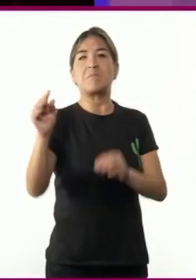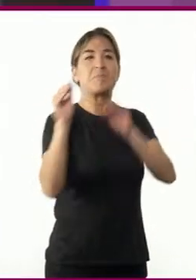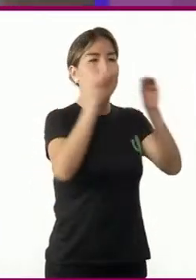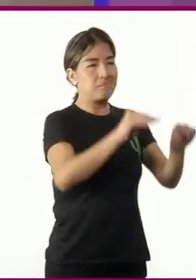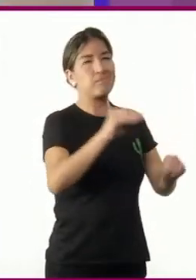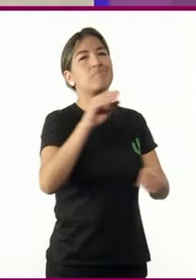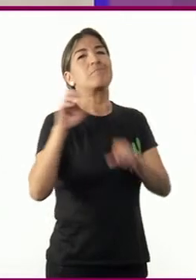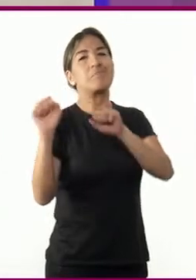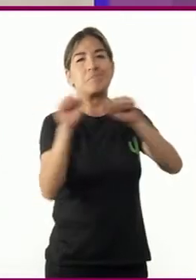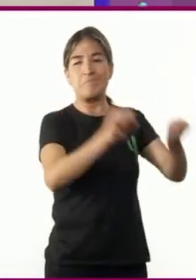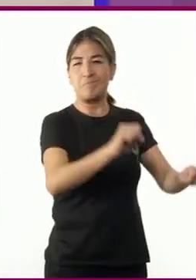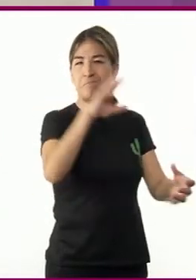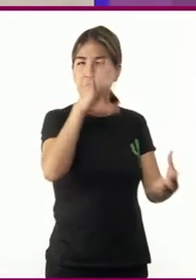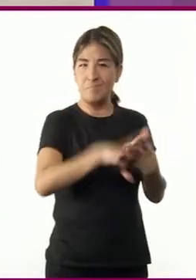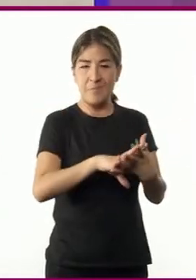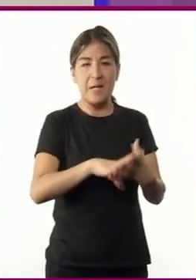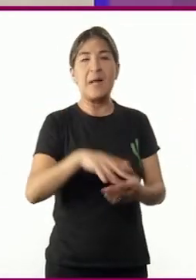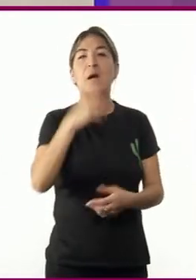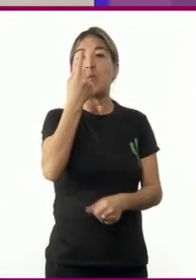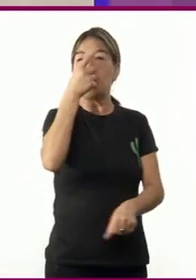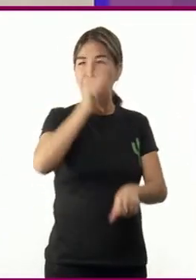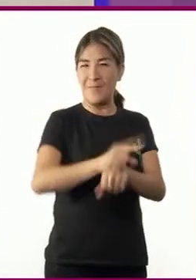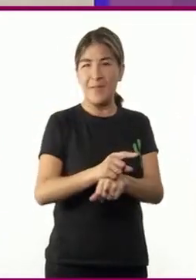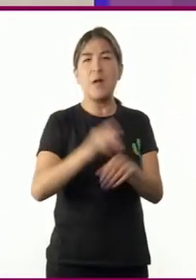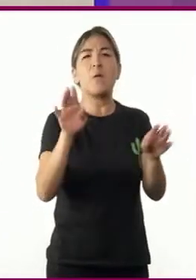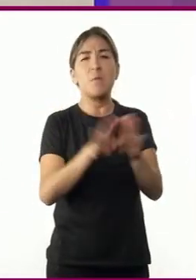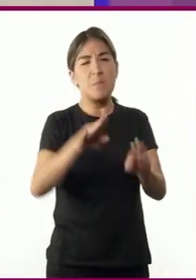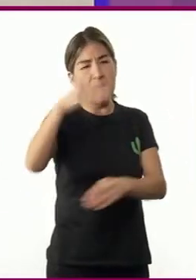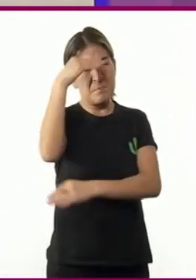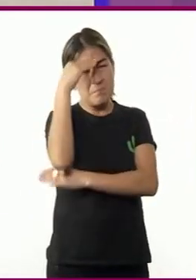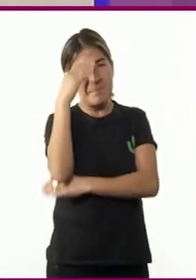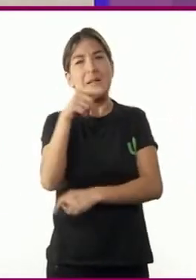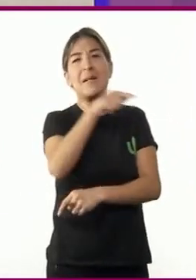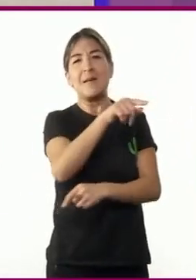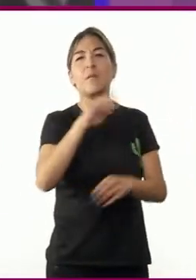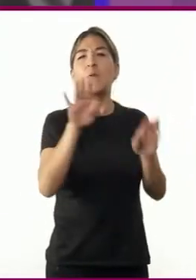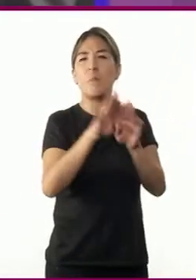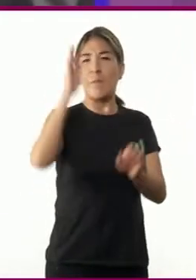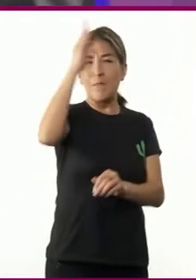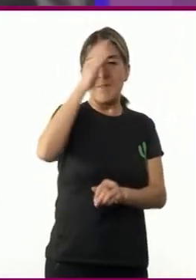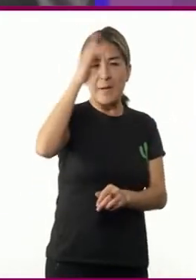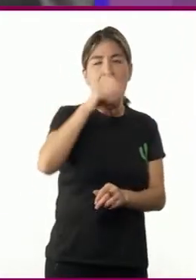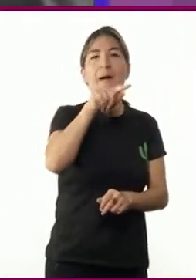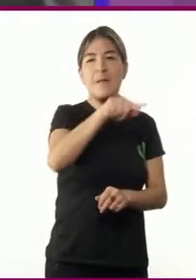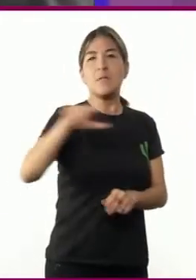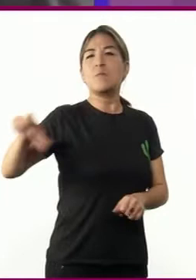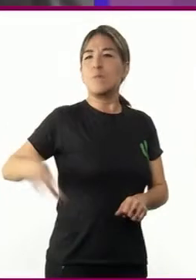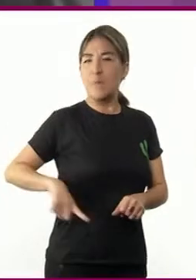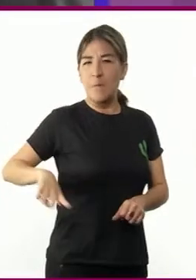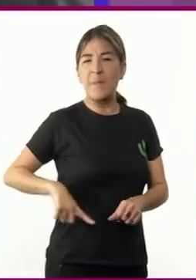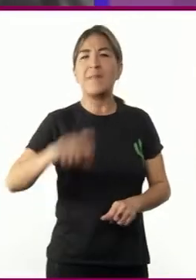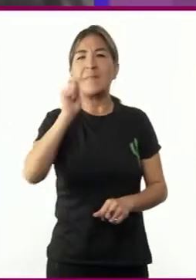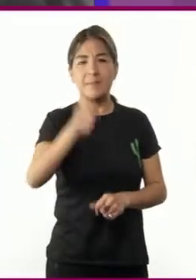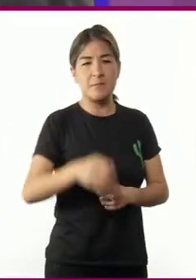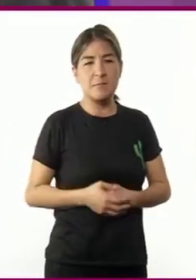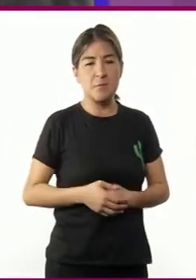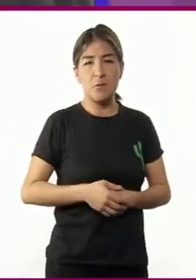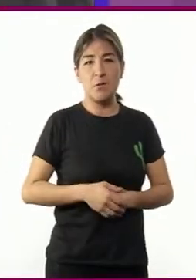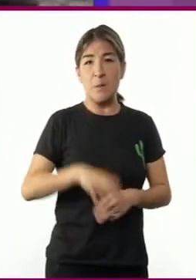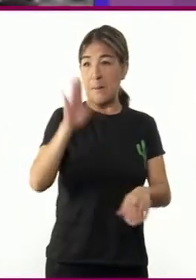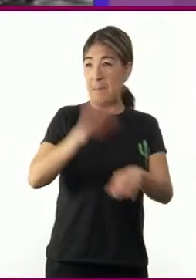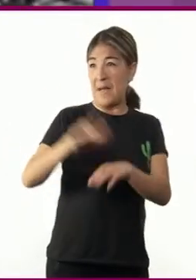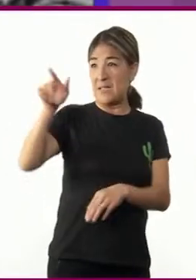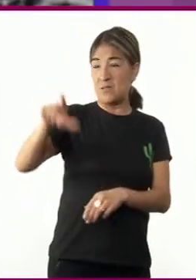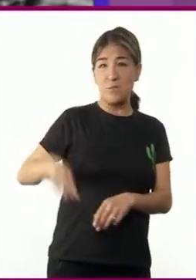noche. Desarrolló una idea clave para quienes siguieron su filosofía. El gobierno no debe tener más